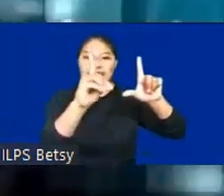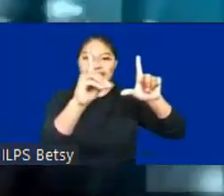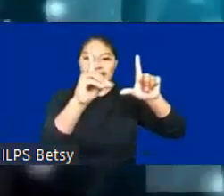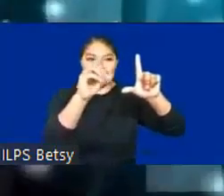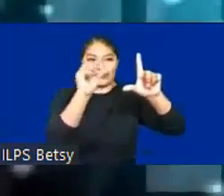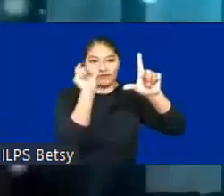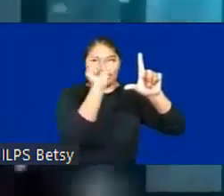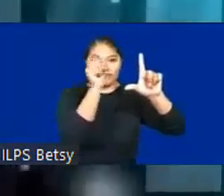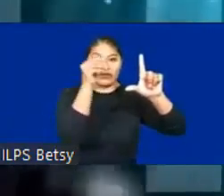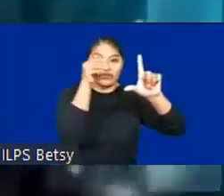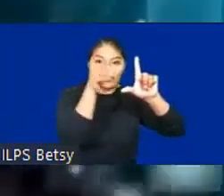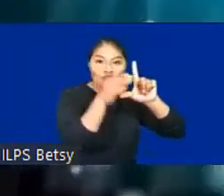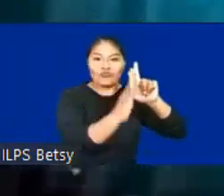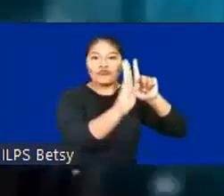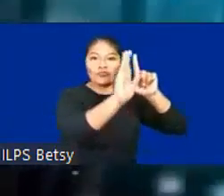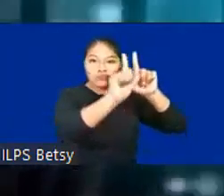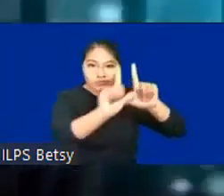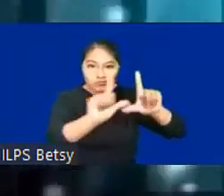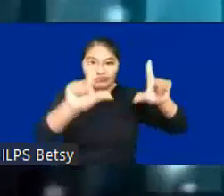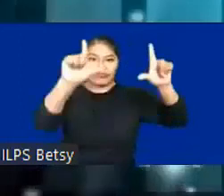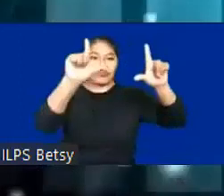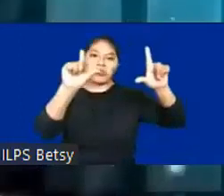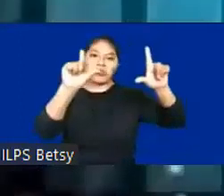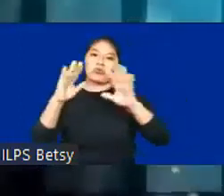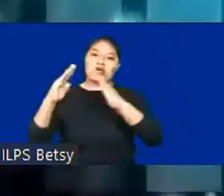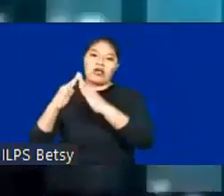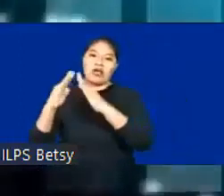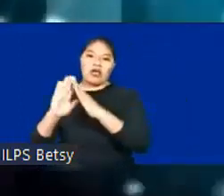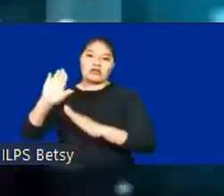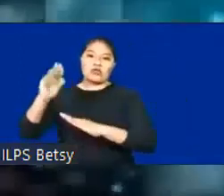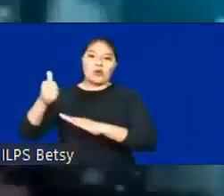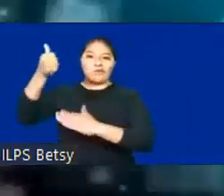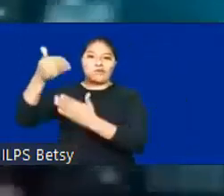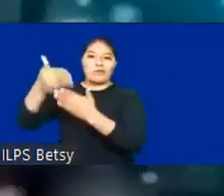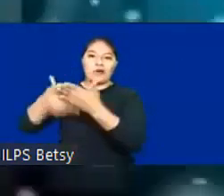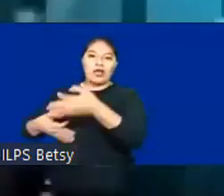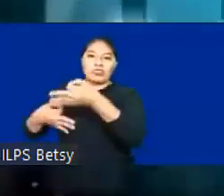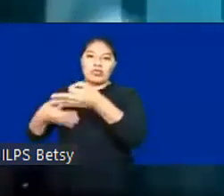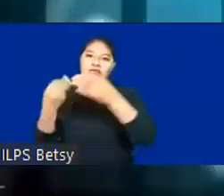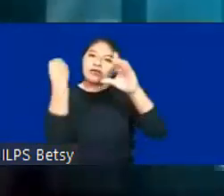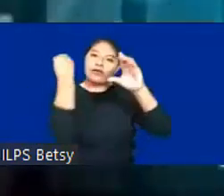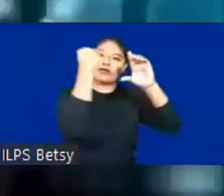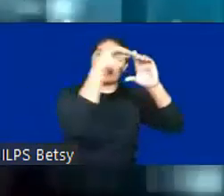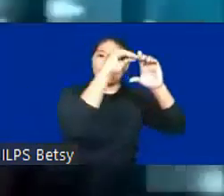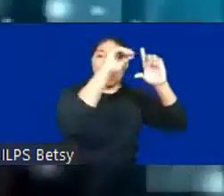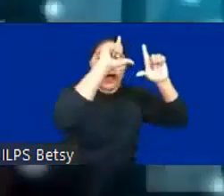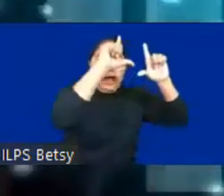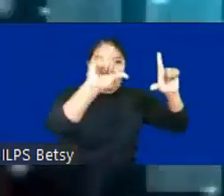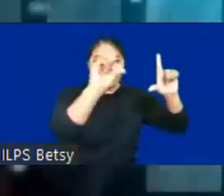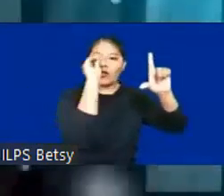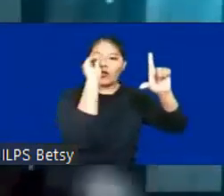o la presentación de títulos o la solicitud de inscripción de títulos a través de esta plataforma, ¿no? Que